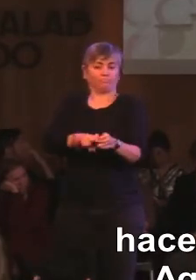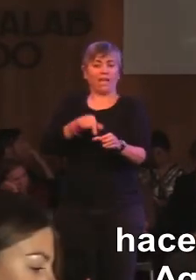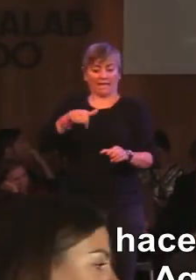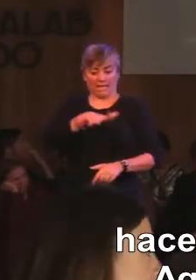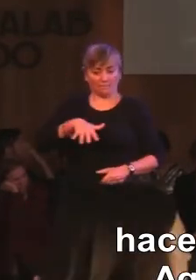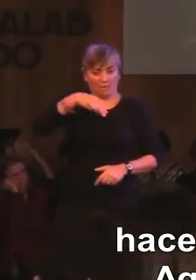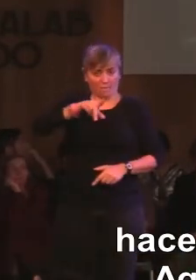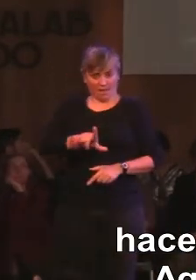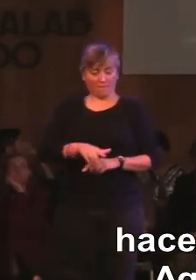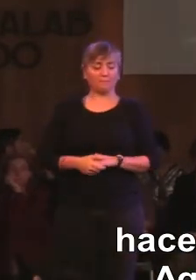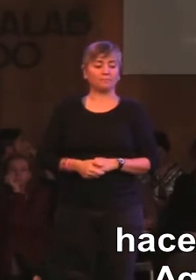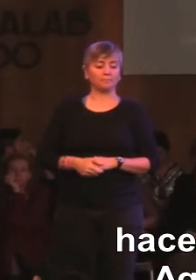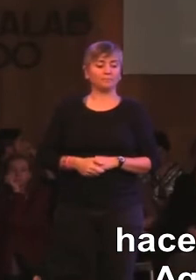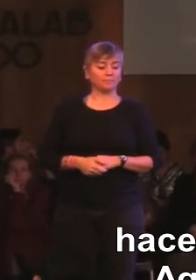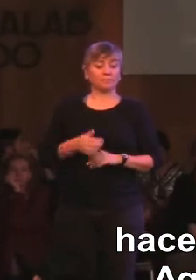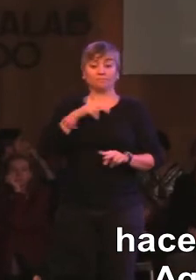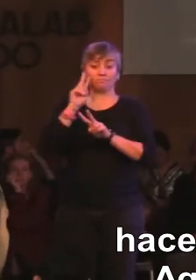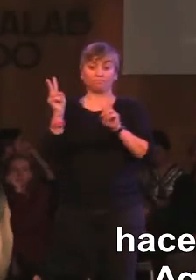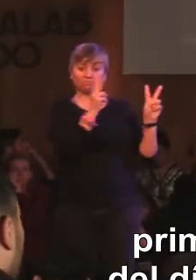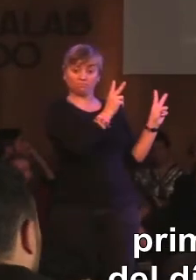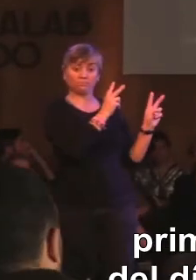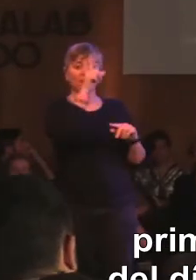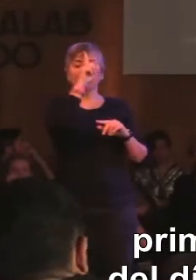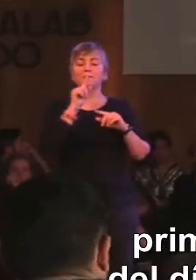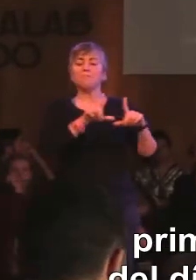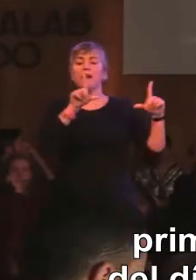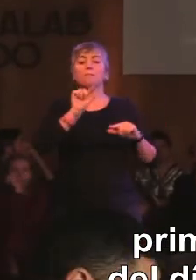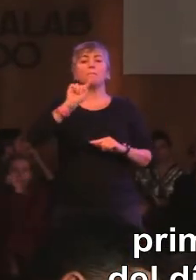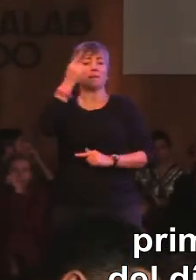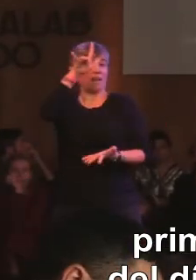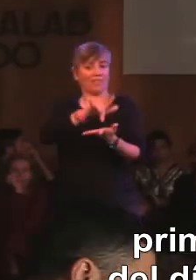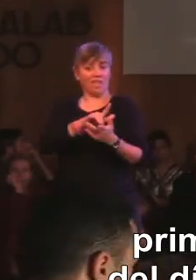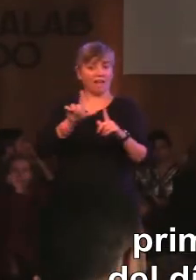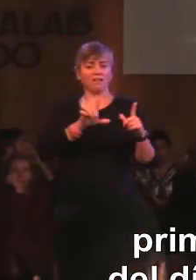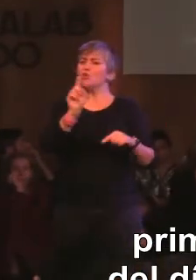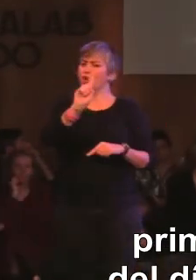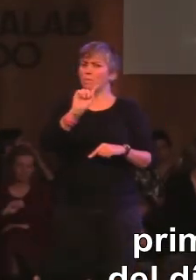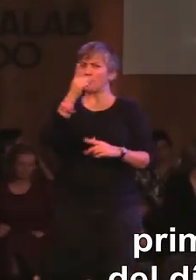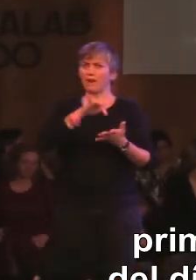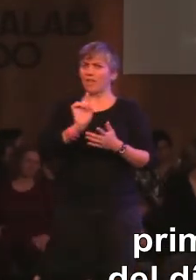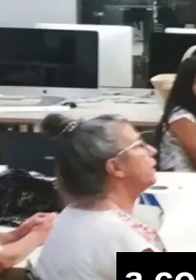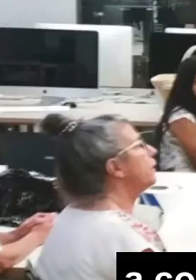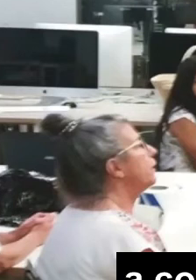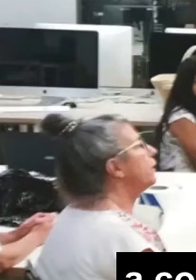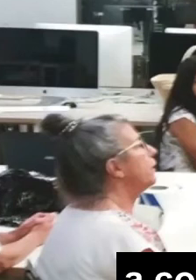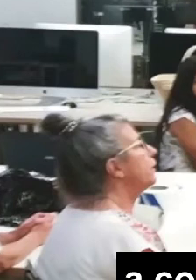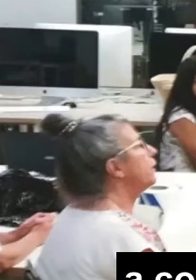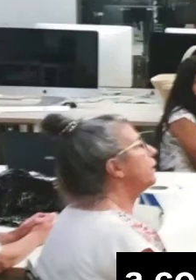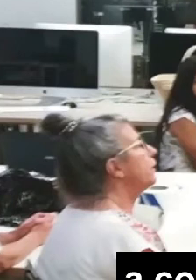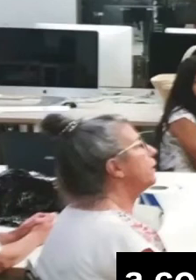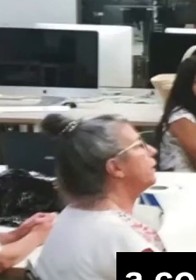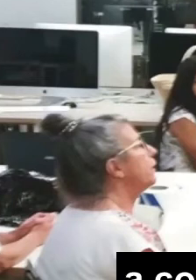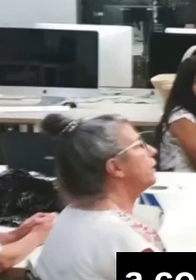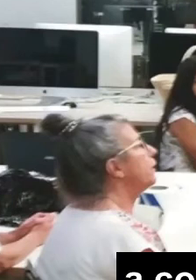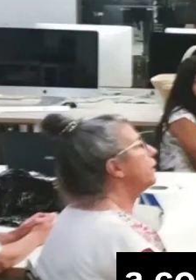Lab. Aquí se ve una imagen del primer día que estuvimos, no, el primer día, no, del día que bajamos al Fab Lab a